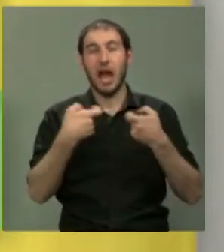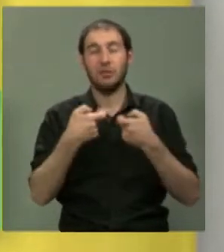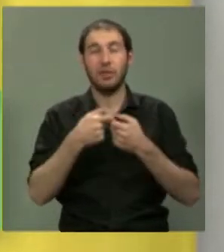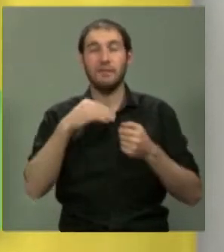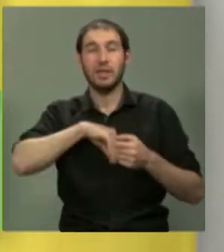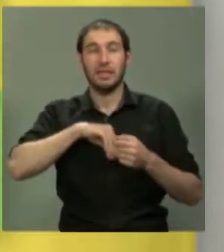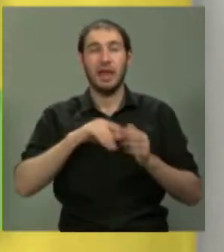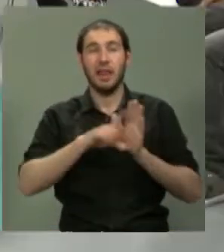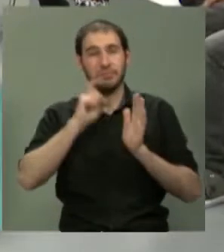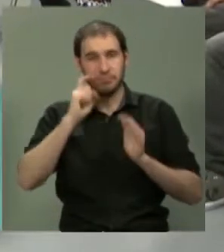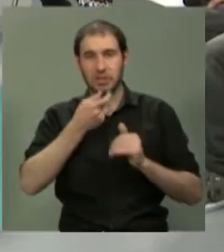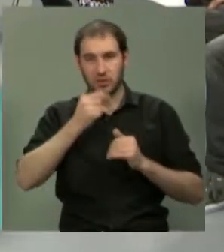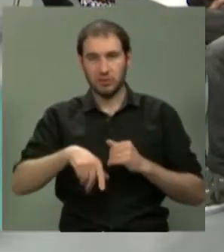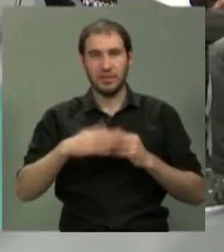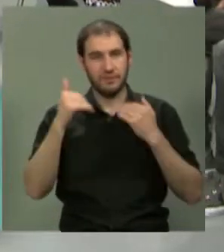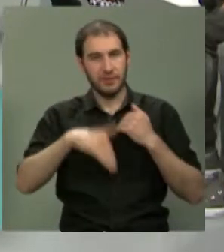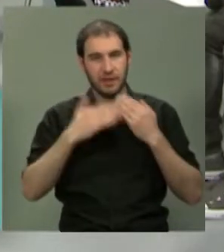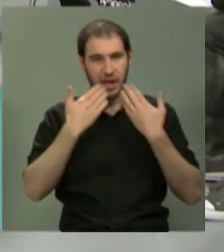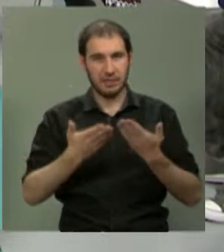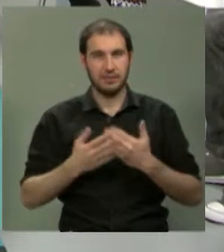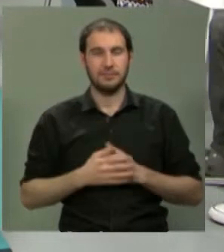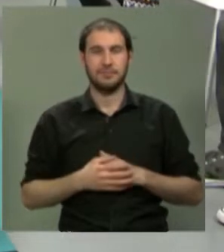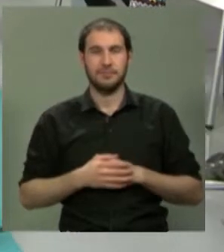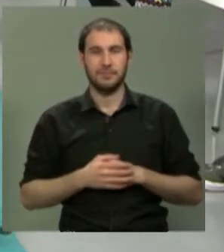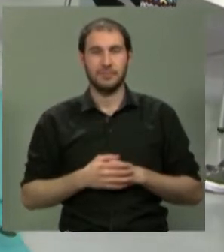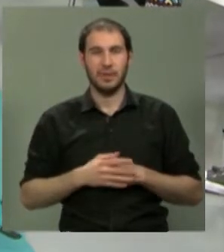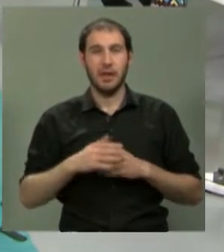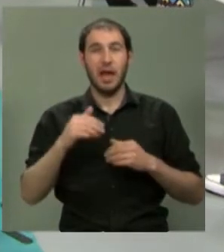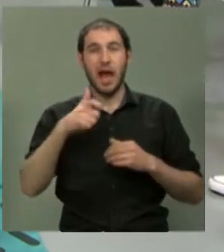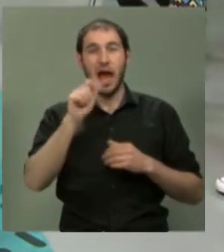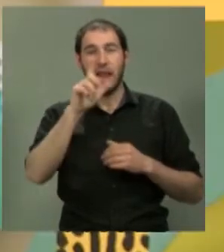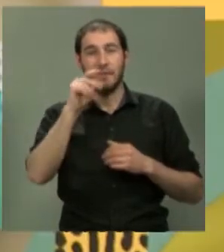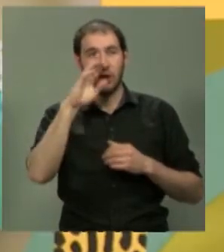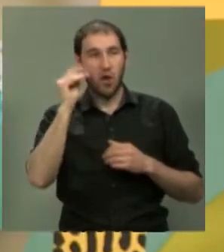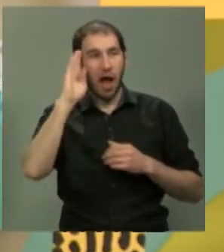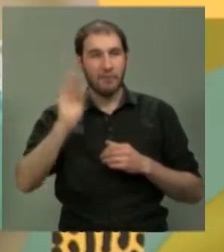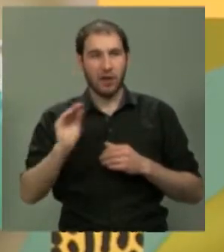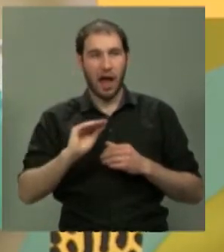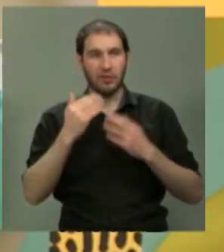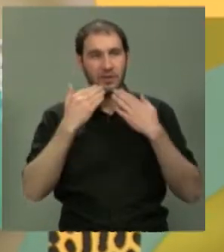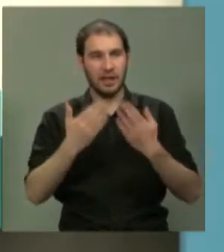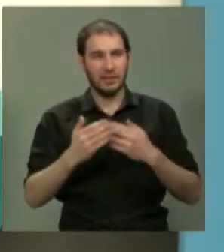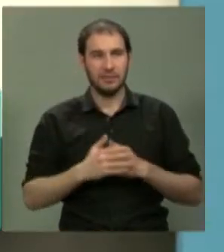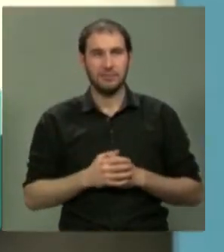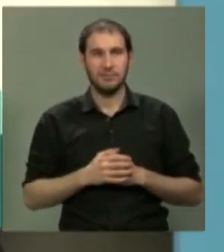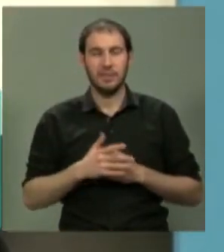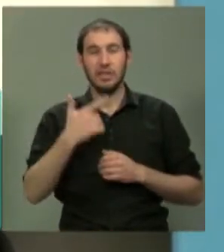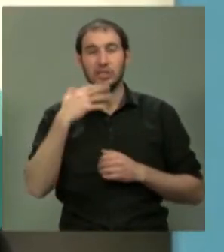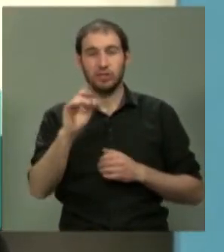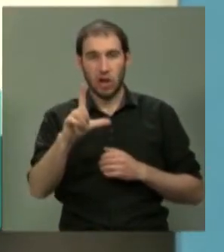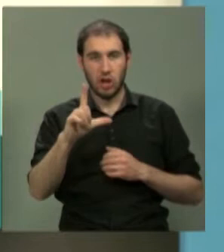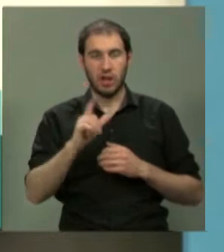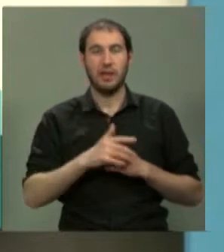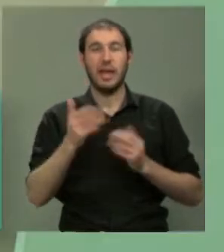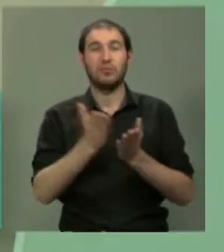Víctimas del Delito aquí en Mendoza. Muchas gracias, Osvaldo, por estar nuevamente aquí. Álvaro Martínez, abogado, también muchas gracias. Sol